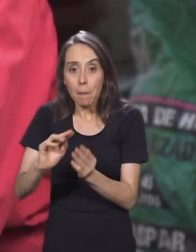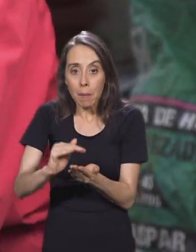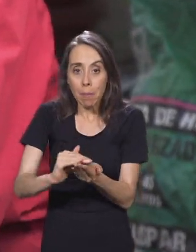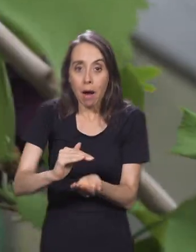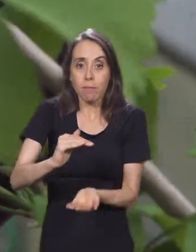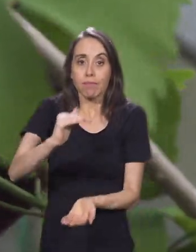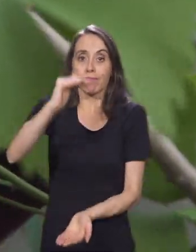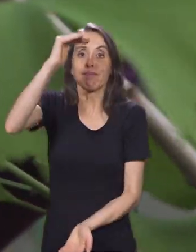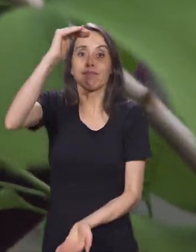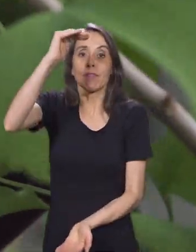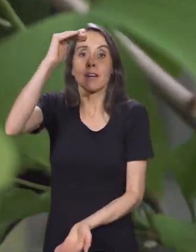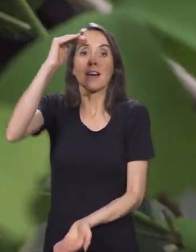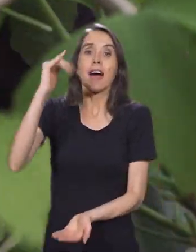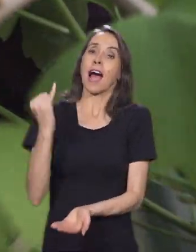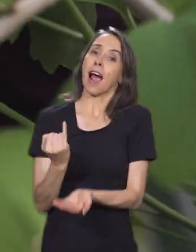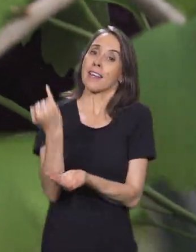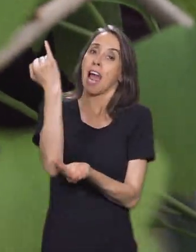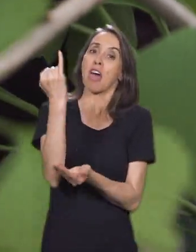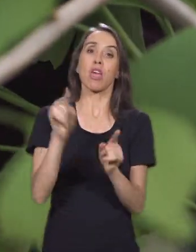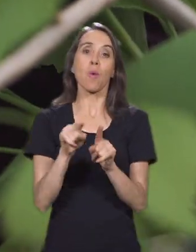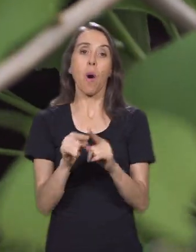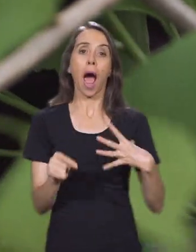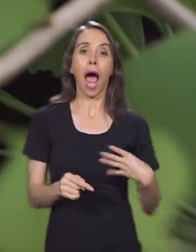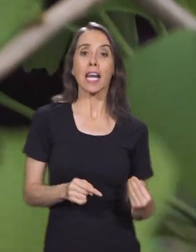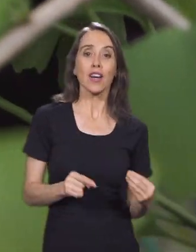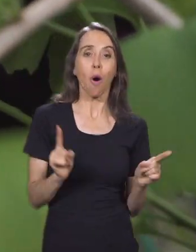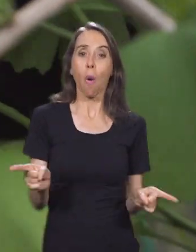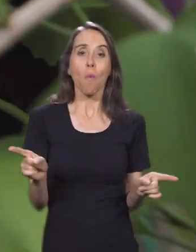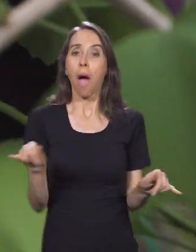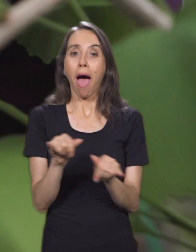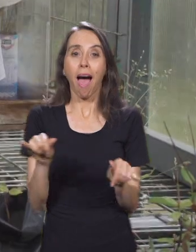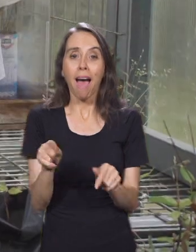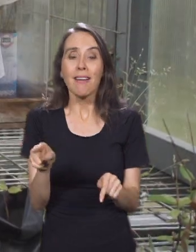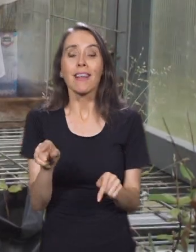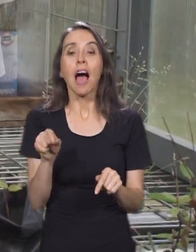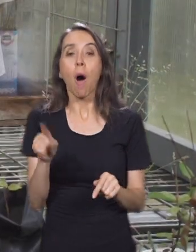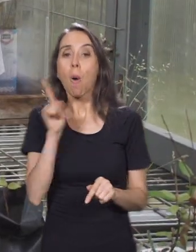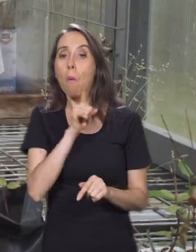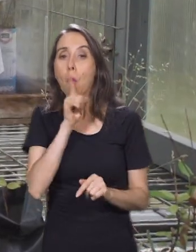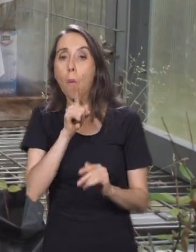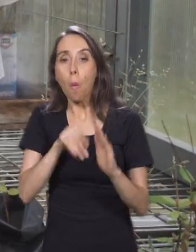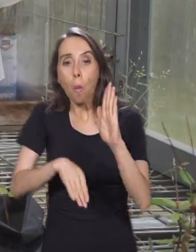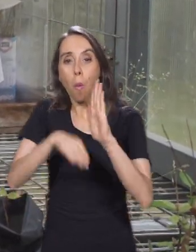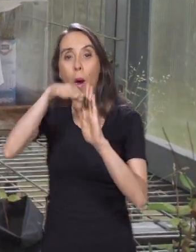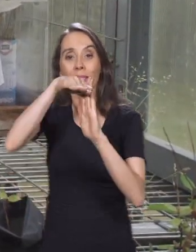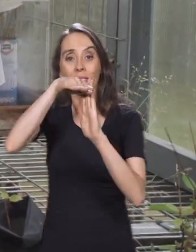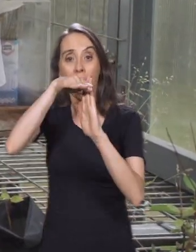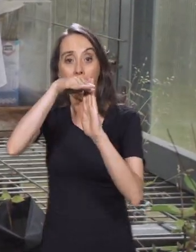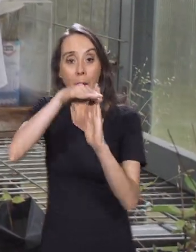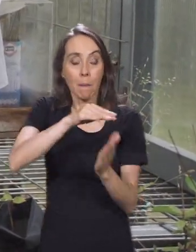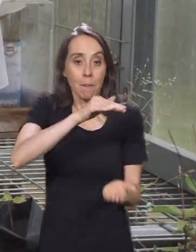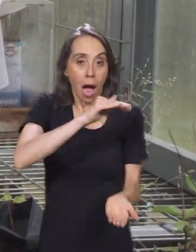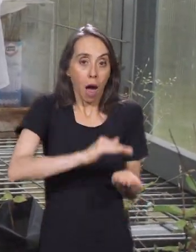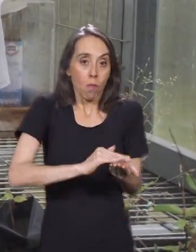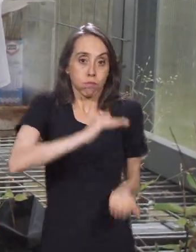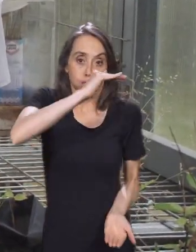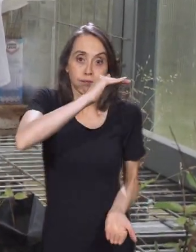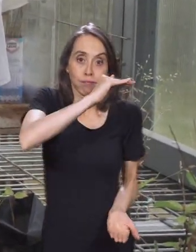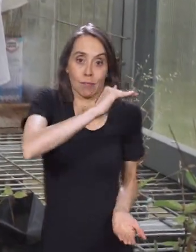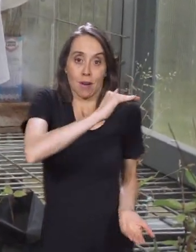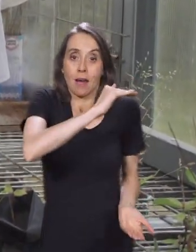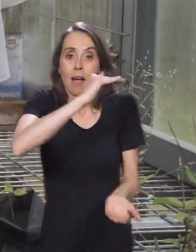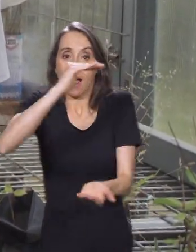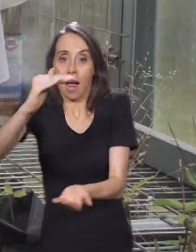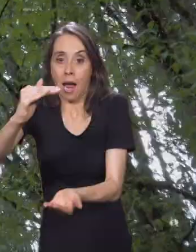estamos preparando para cuando sean grandes, igual que un hijo. Y ahora ya estamos en la última etapa, listos para apenas podamos poder llevarlas